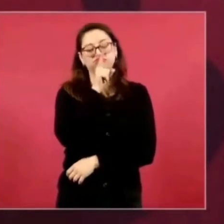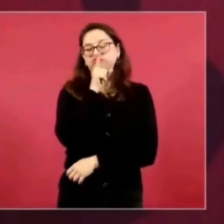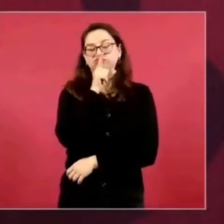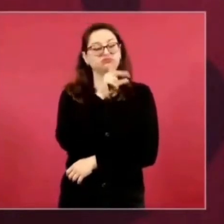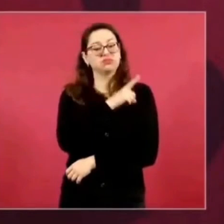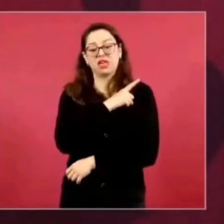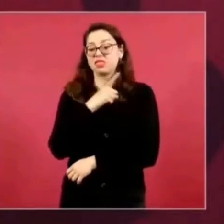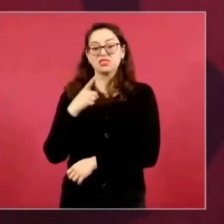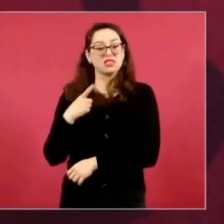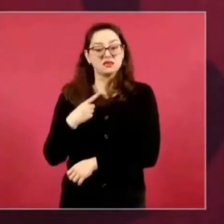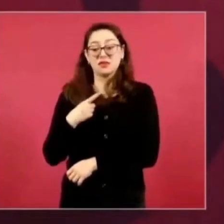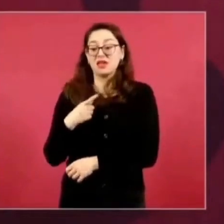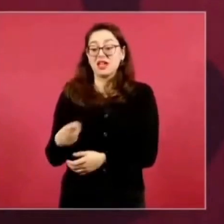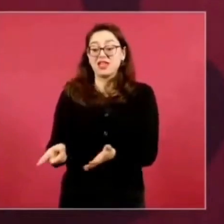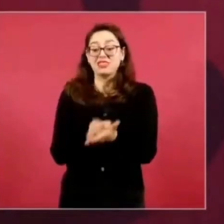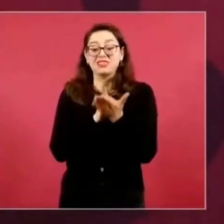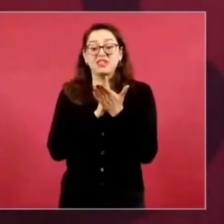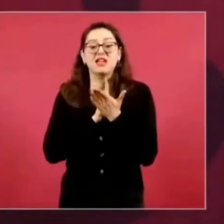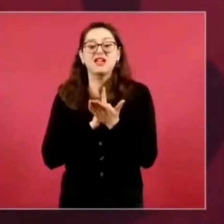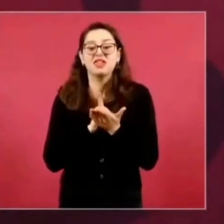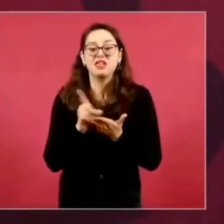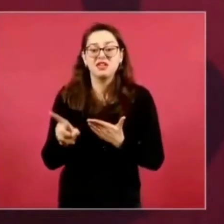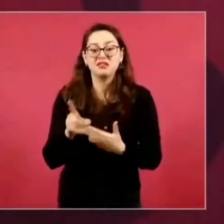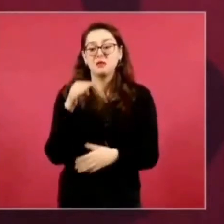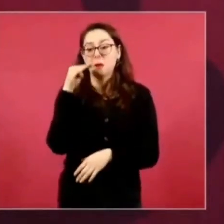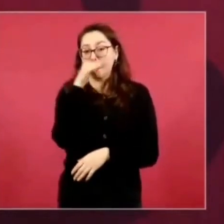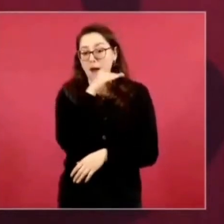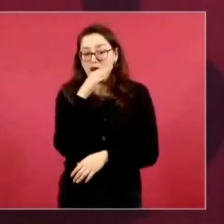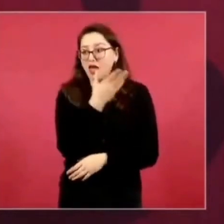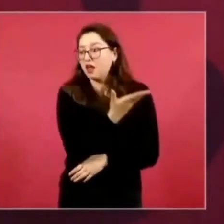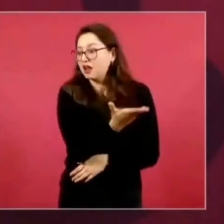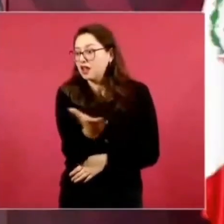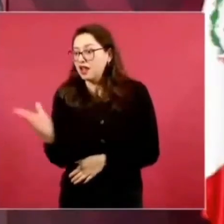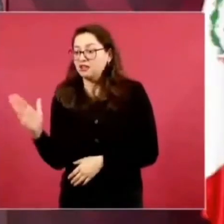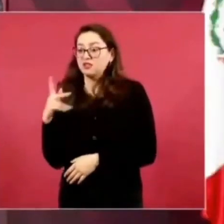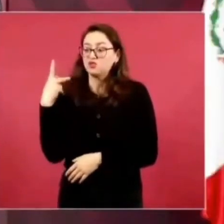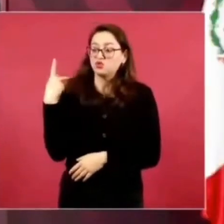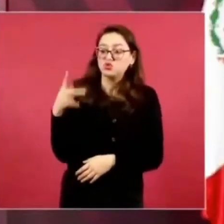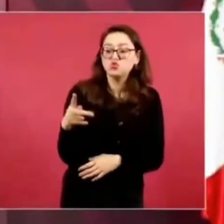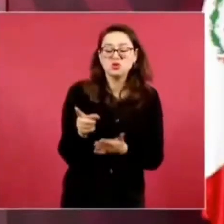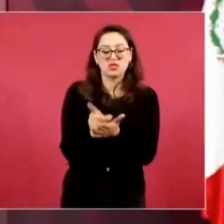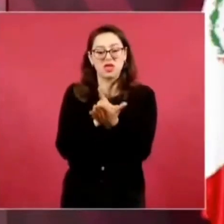Pero eso les cuesta mucho a los